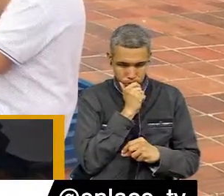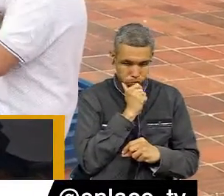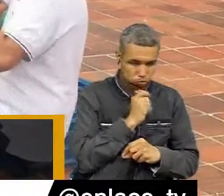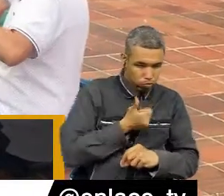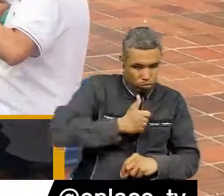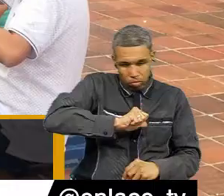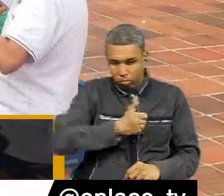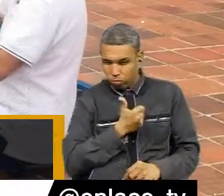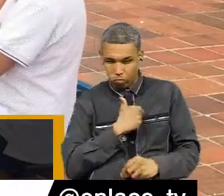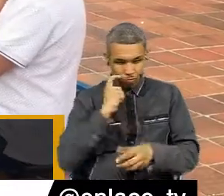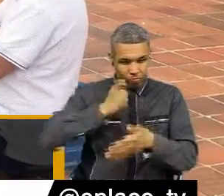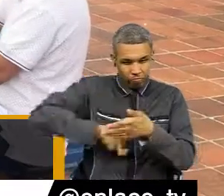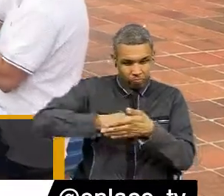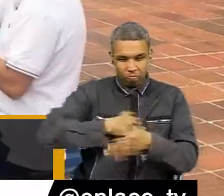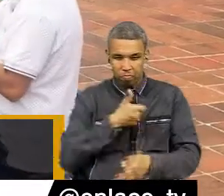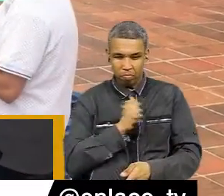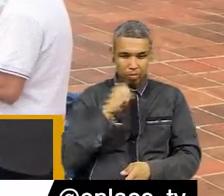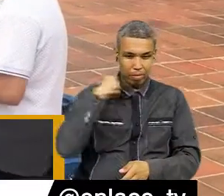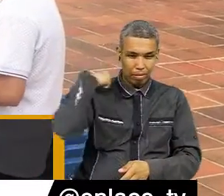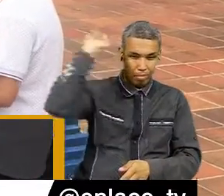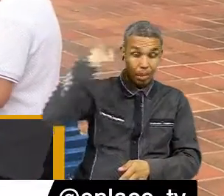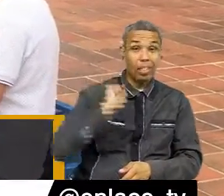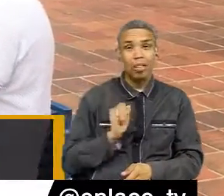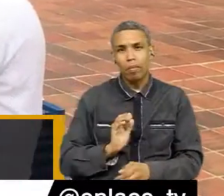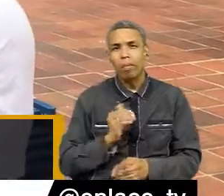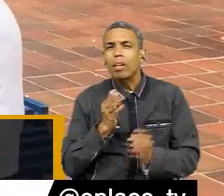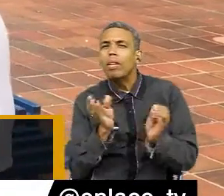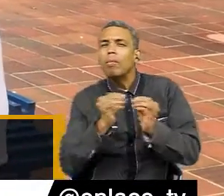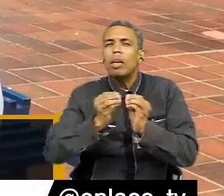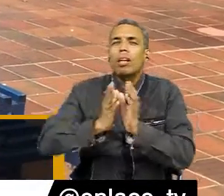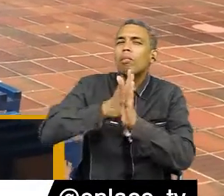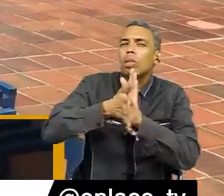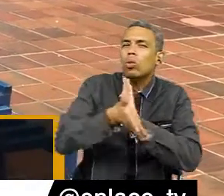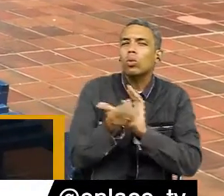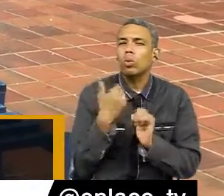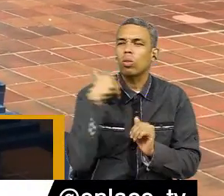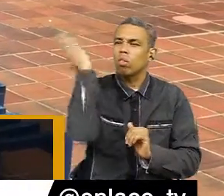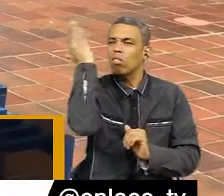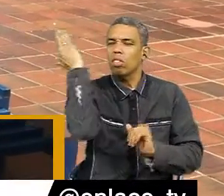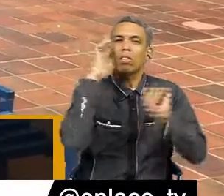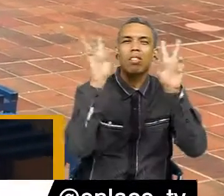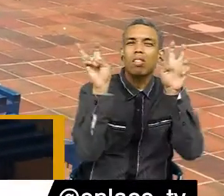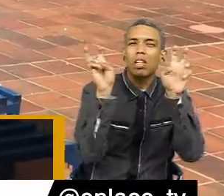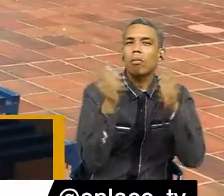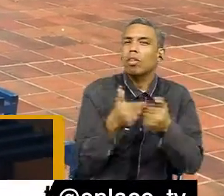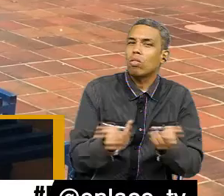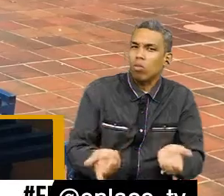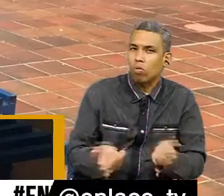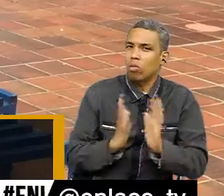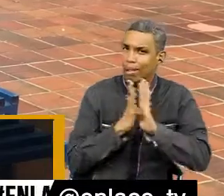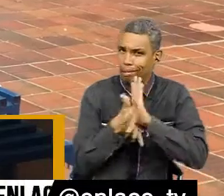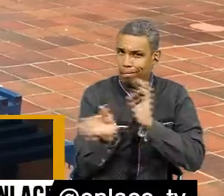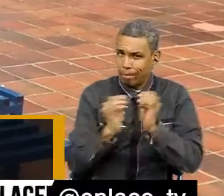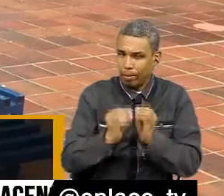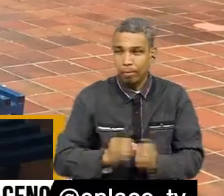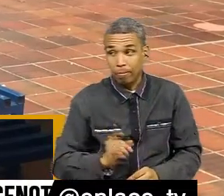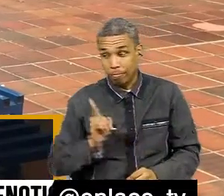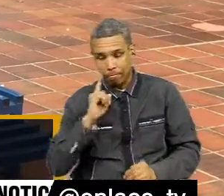nos cuente acerca de los integrantes de este grupo. Bueno, el filme se realizó con la comunidad de las personas